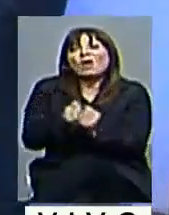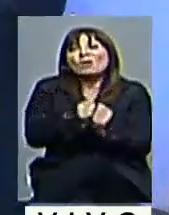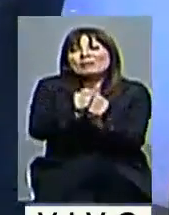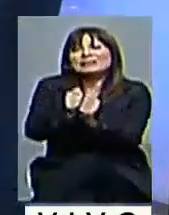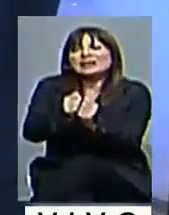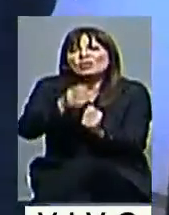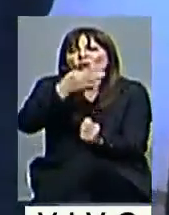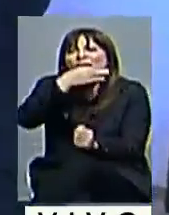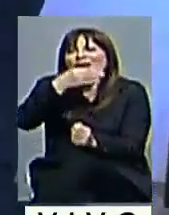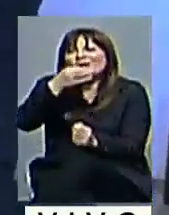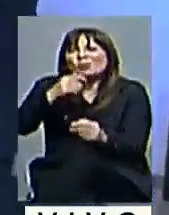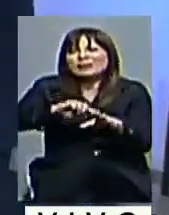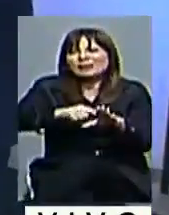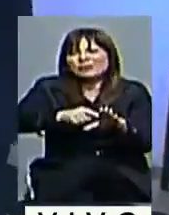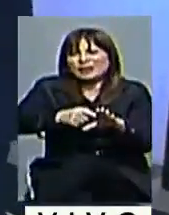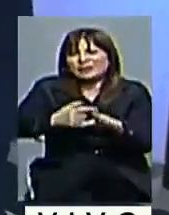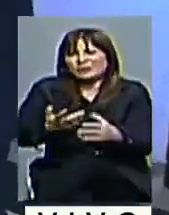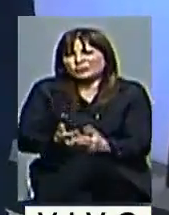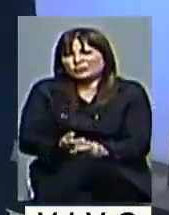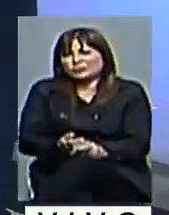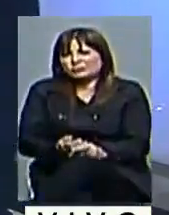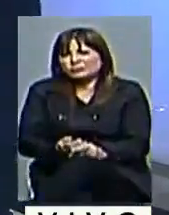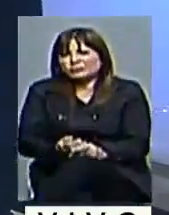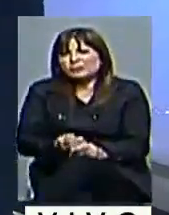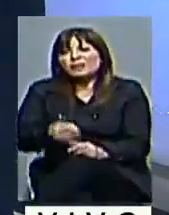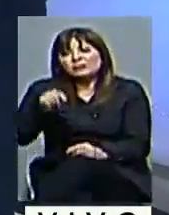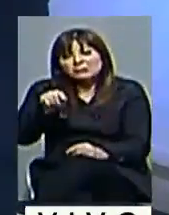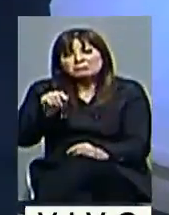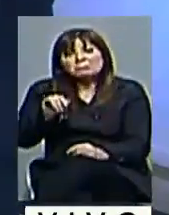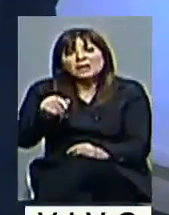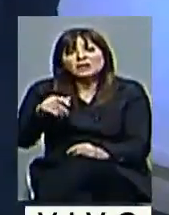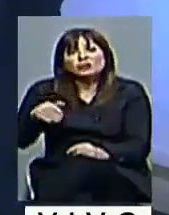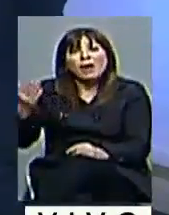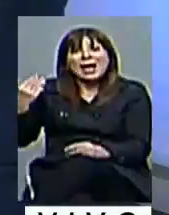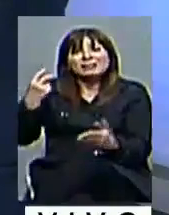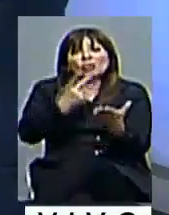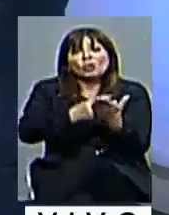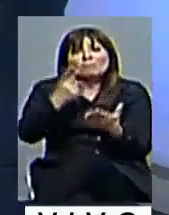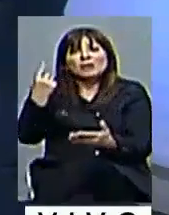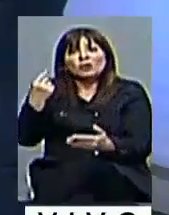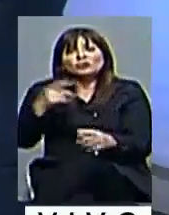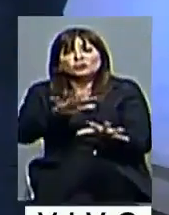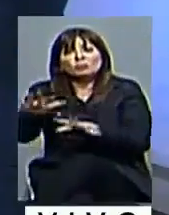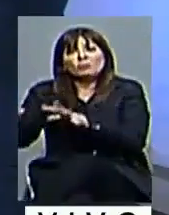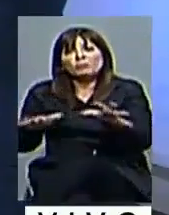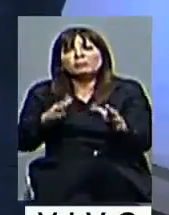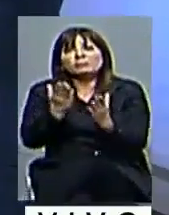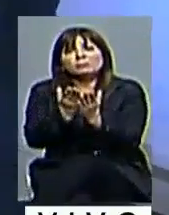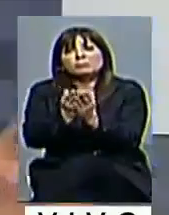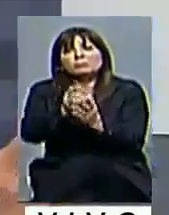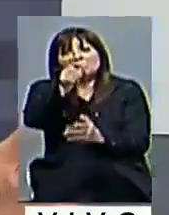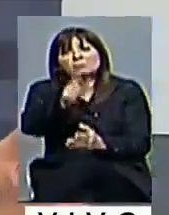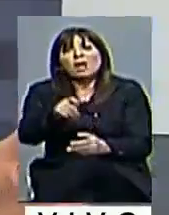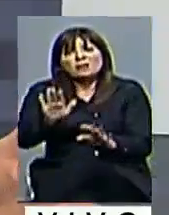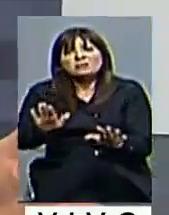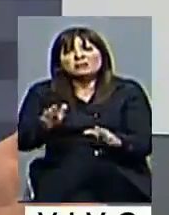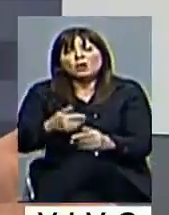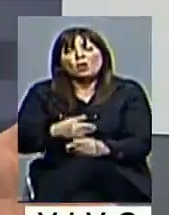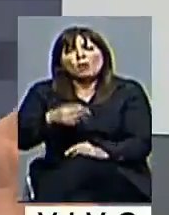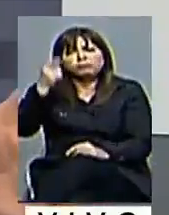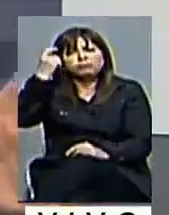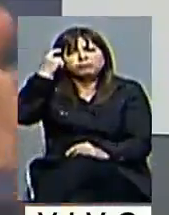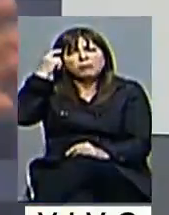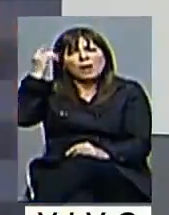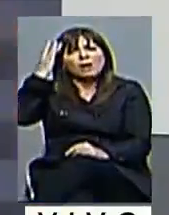argumento técnico. Claro, bueno, es que eso lo tuvo el movimiento estudiantil del 2011. O sea, el 2011 se iba